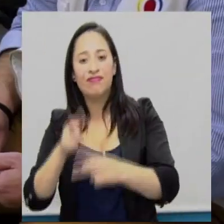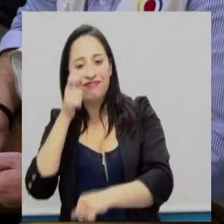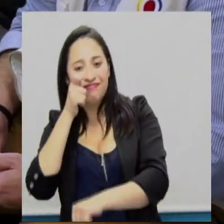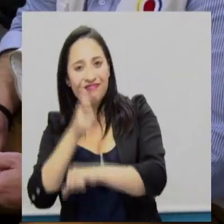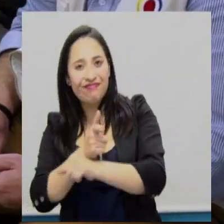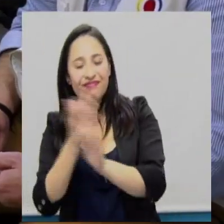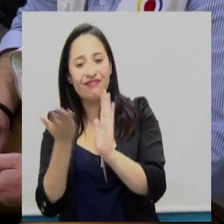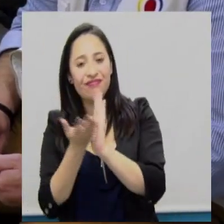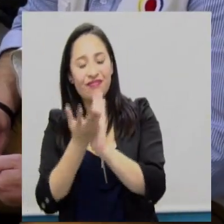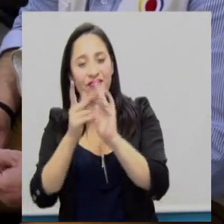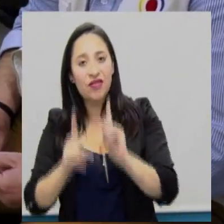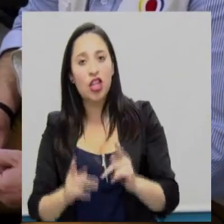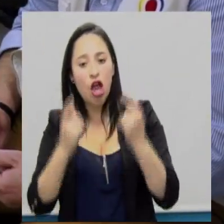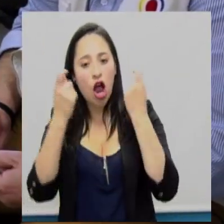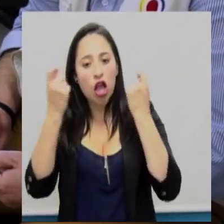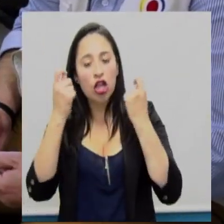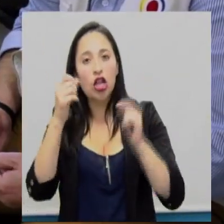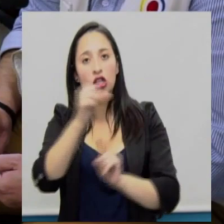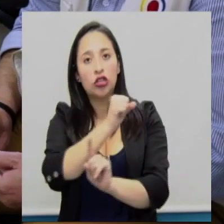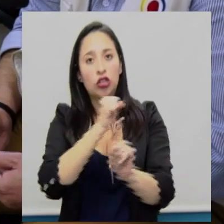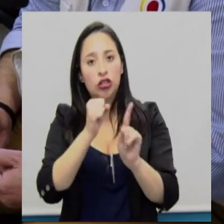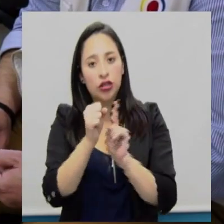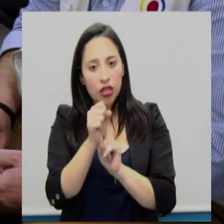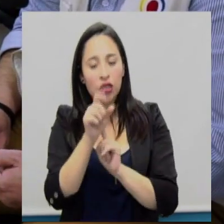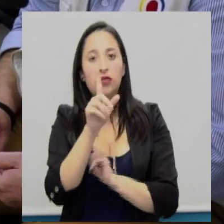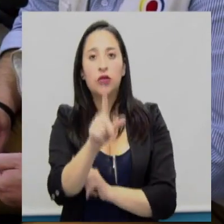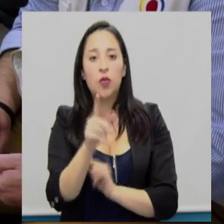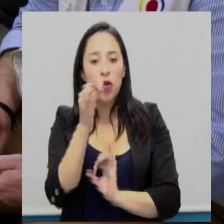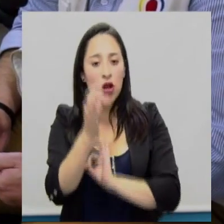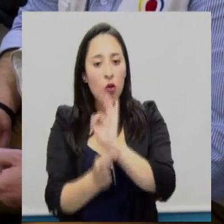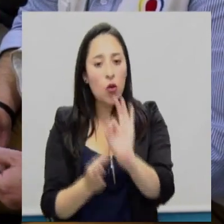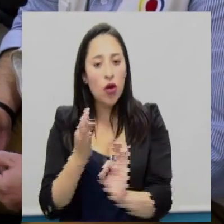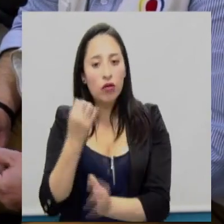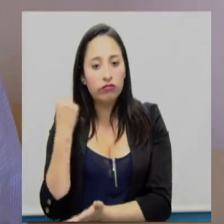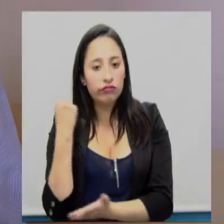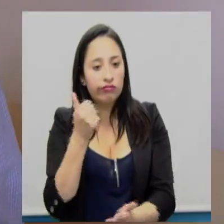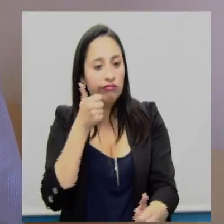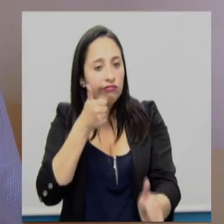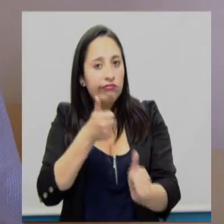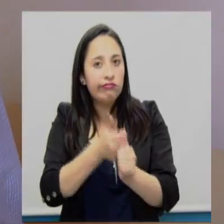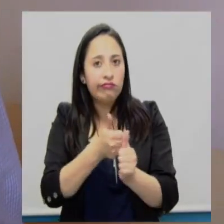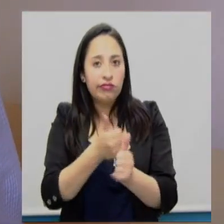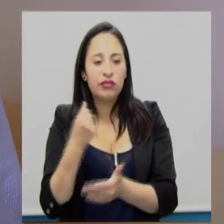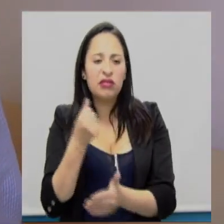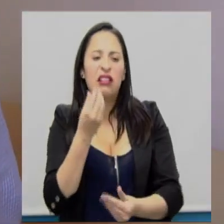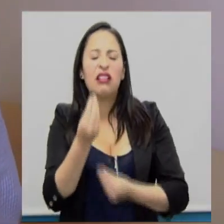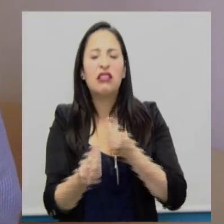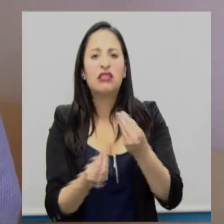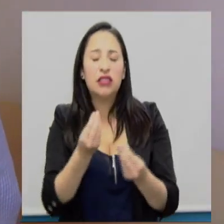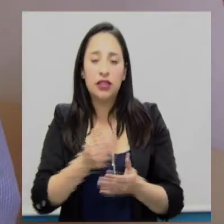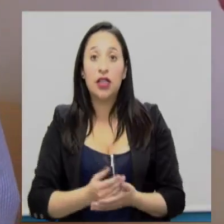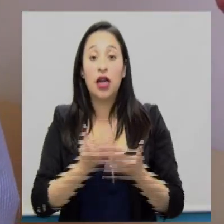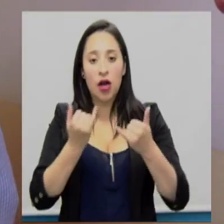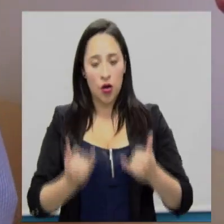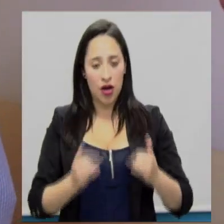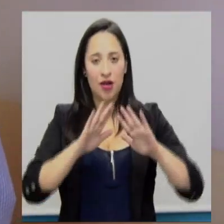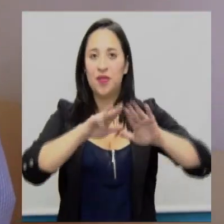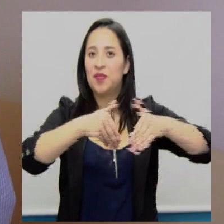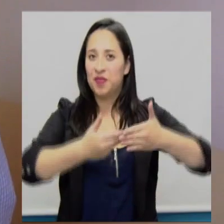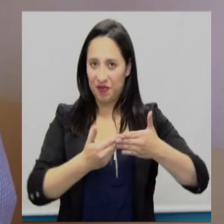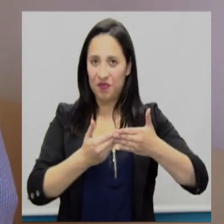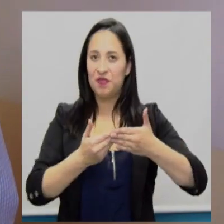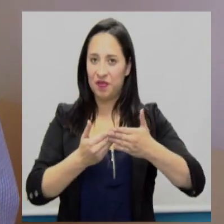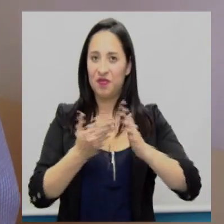alianza de control social por el cuidado y seguimiento a los recursos públicos. Estamos aquí en las comunidades educativas